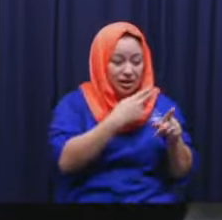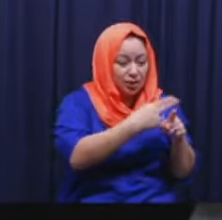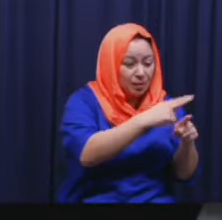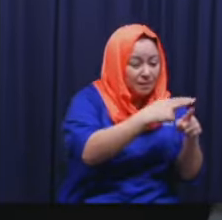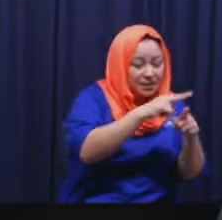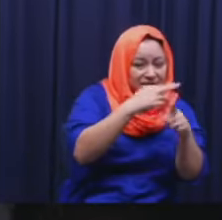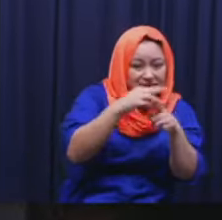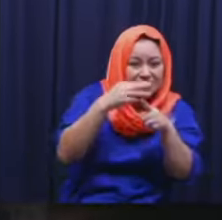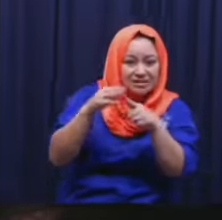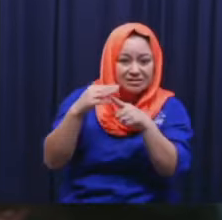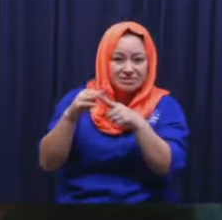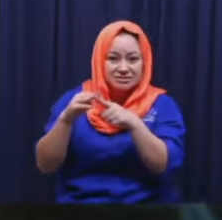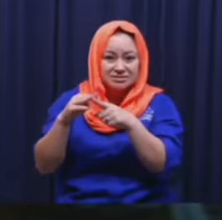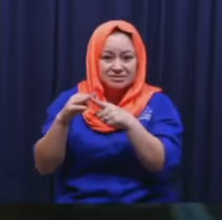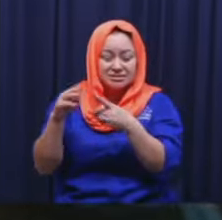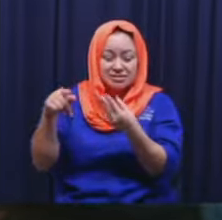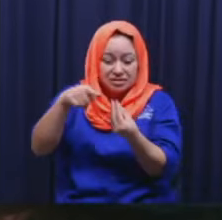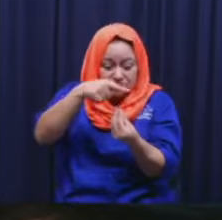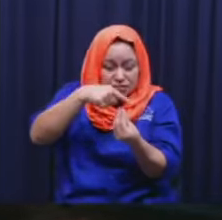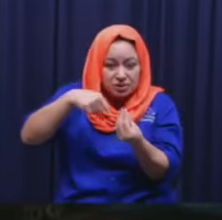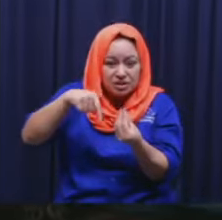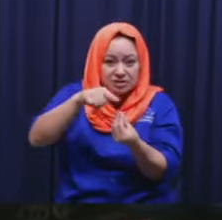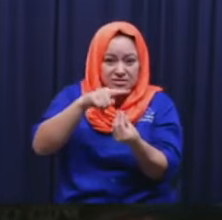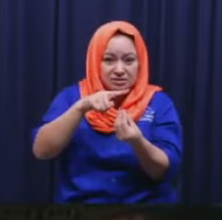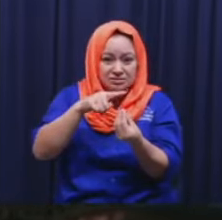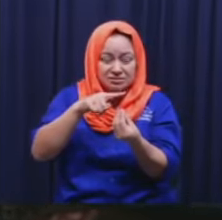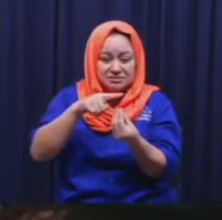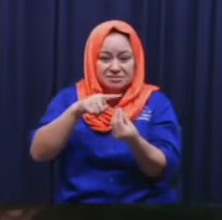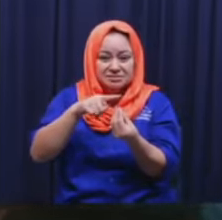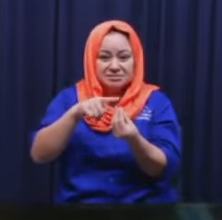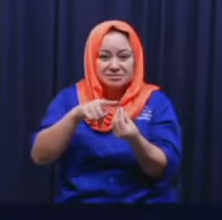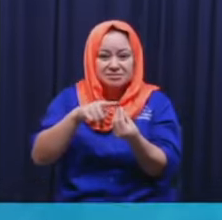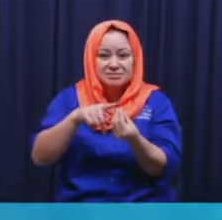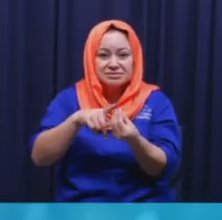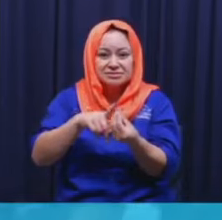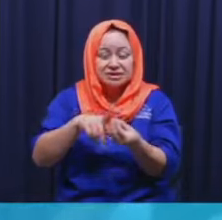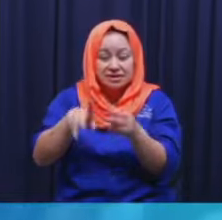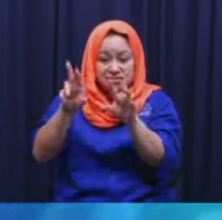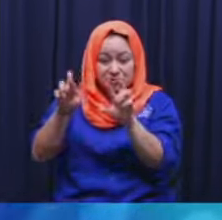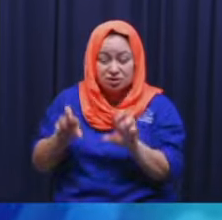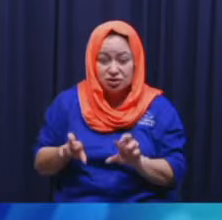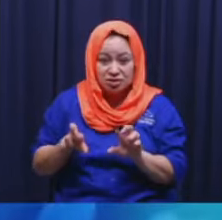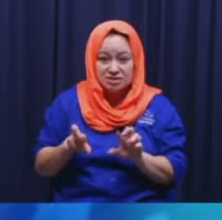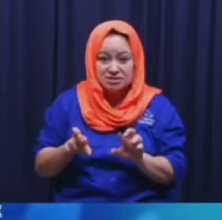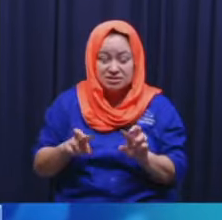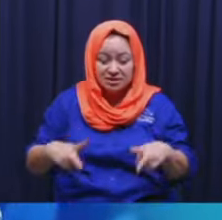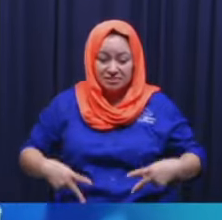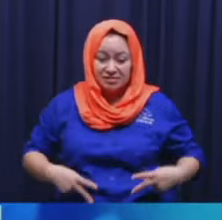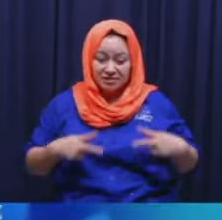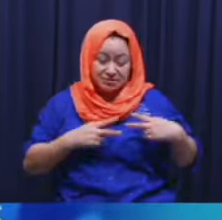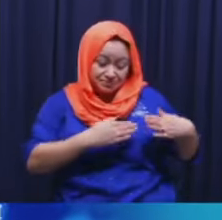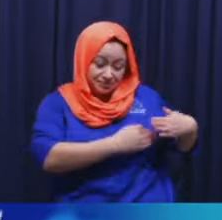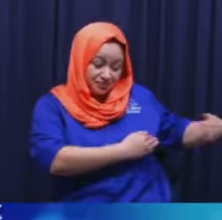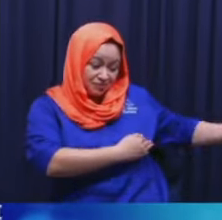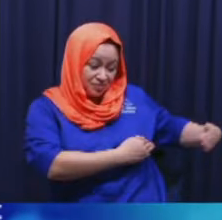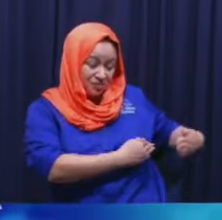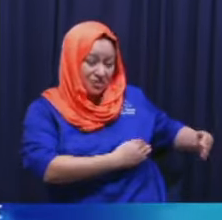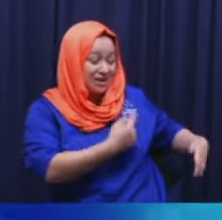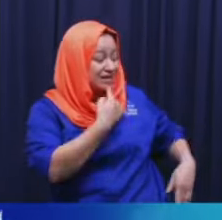sus vecinos, Señor, a los que no te conocen, que les digan: venid y ved que Jehová es